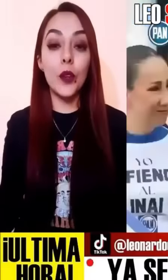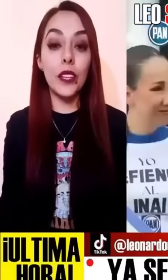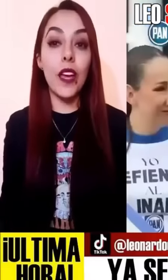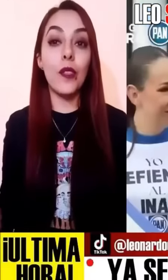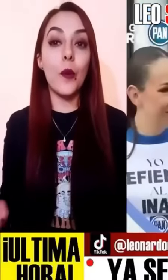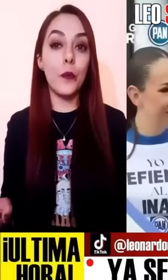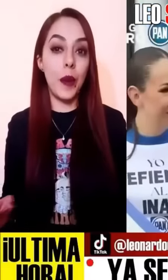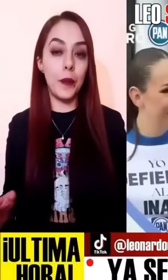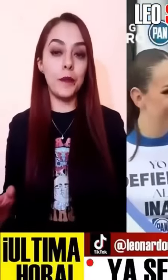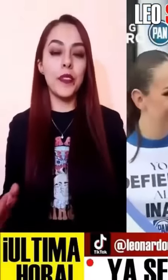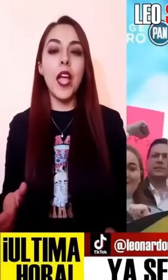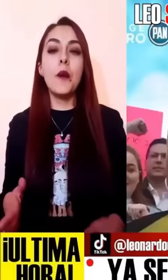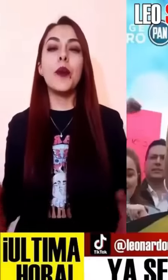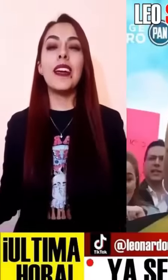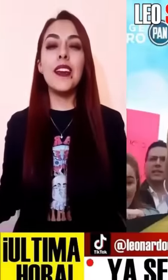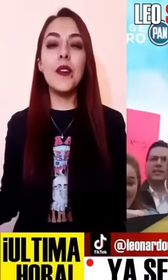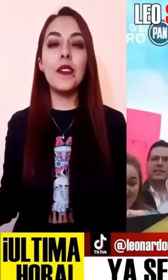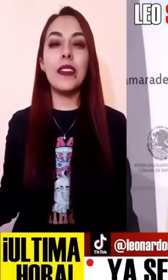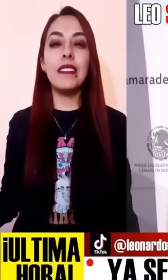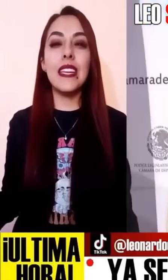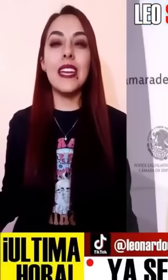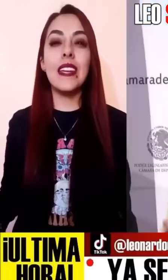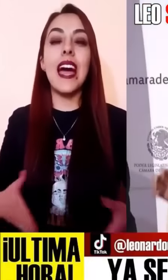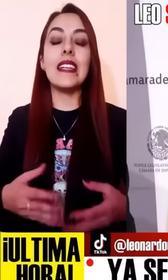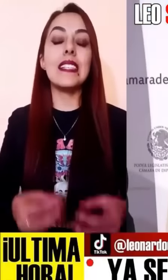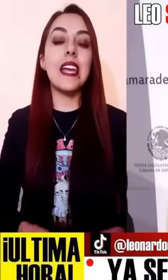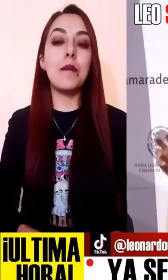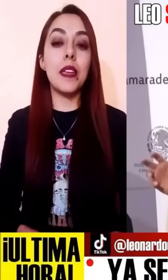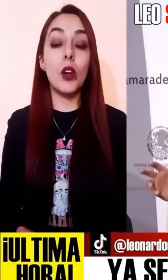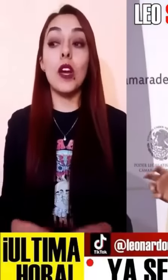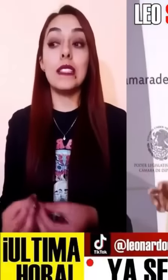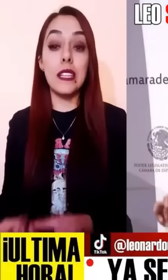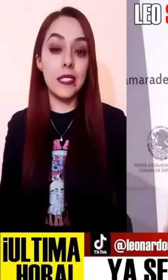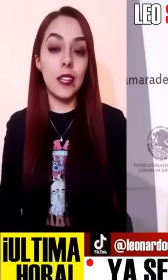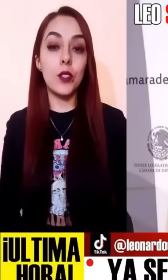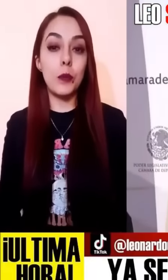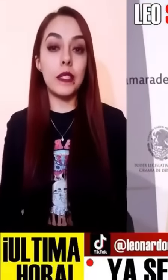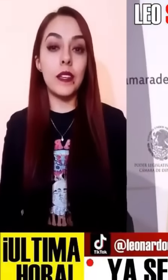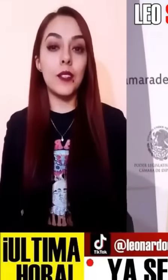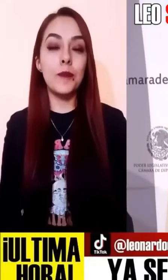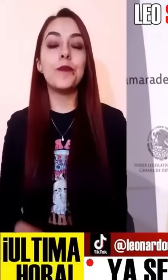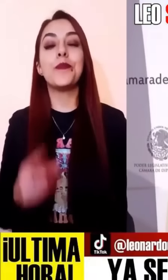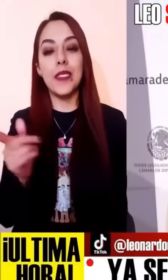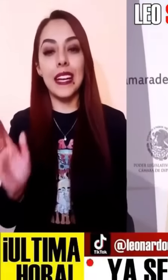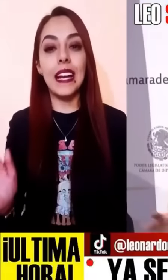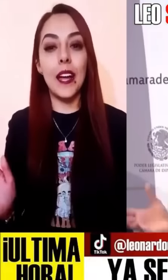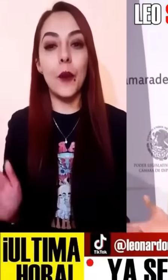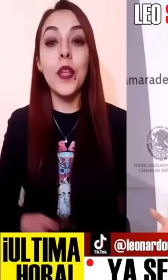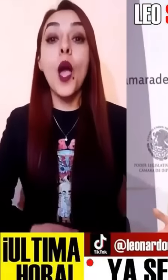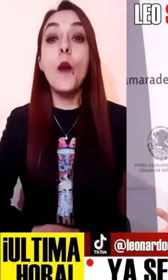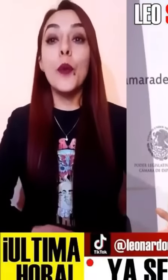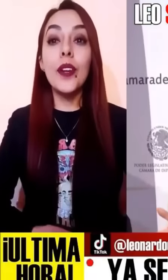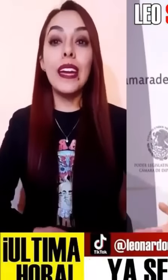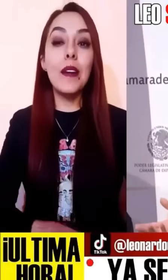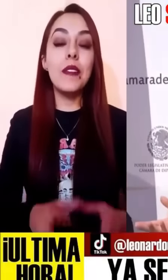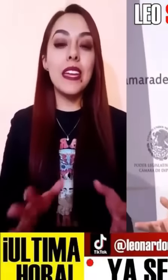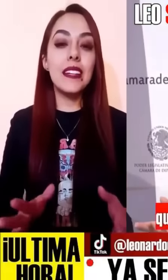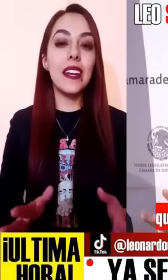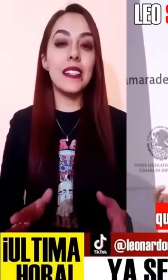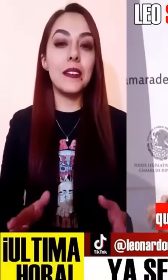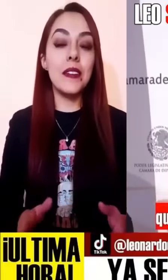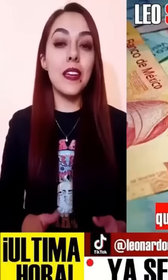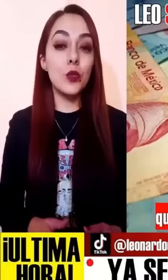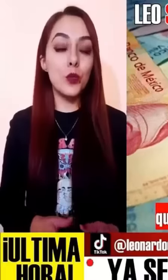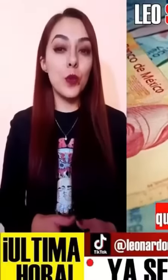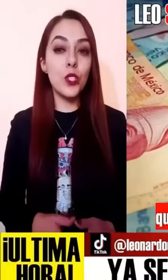el derrotado PAN. ¿Por qué no defendían así a México en sexenios pasados? Claro, porque bien